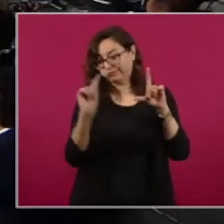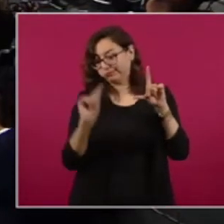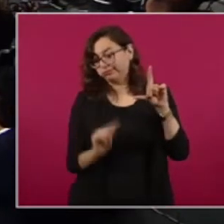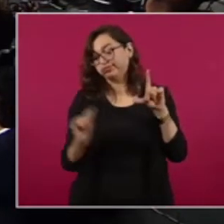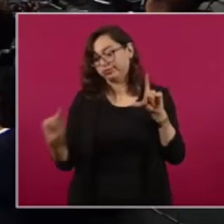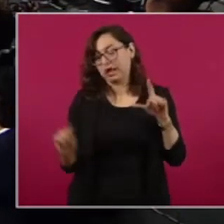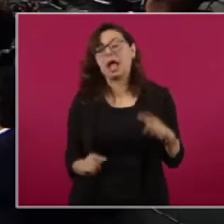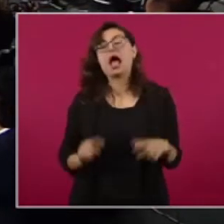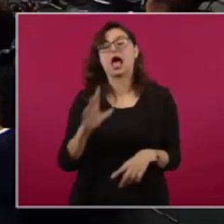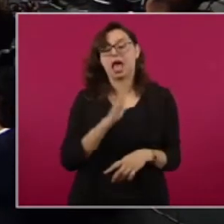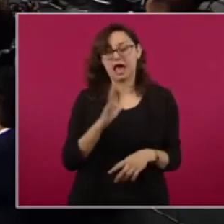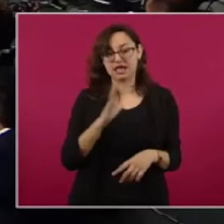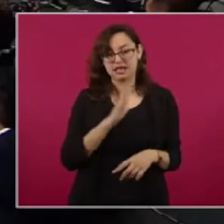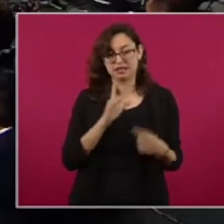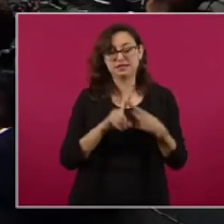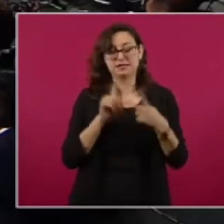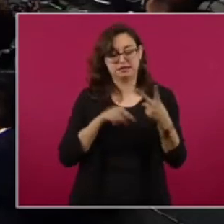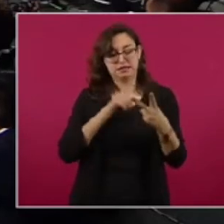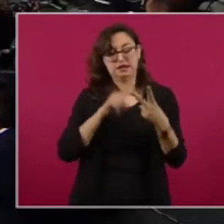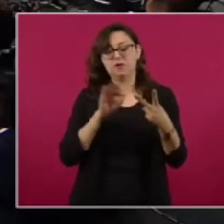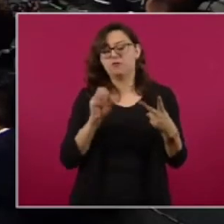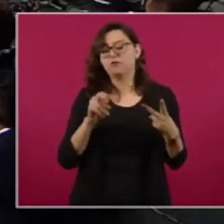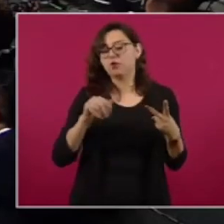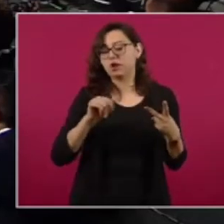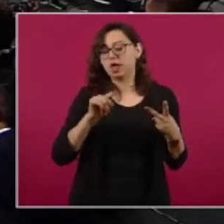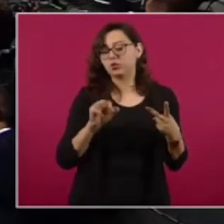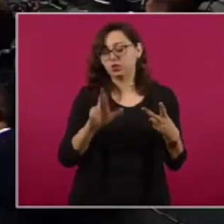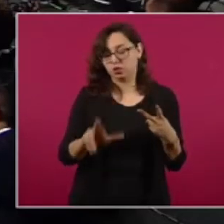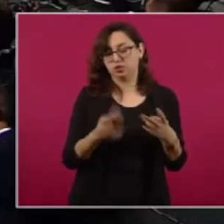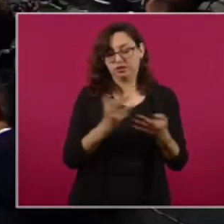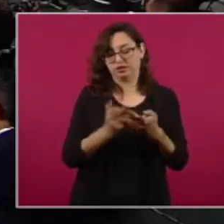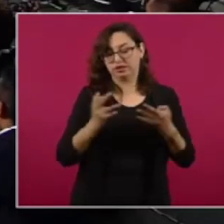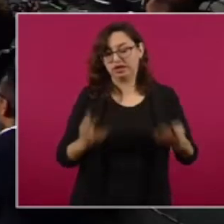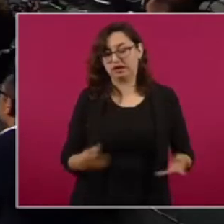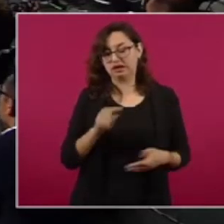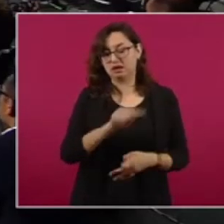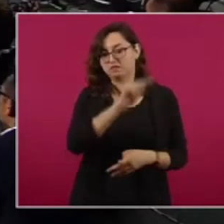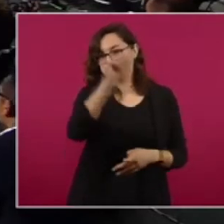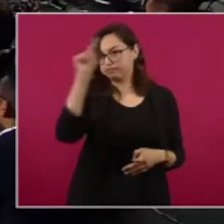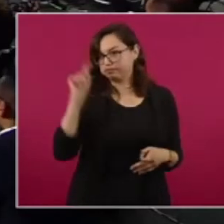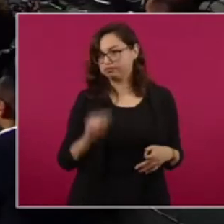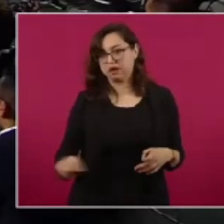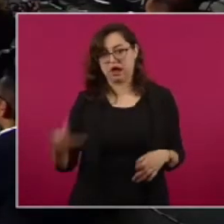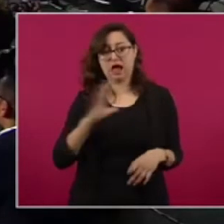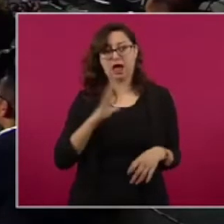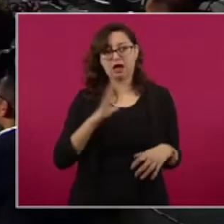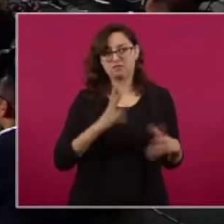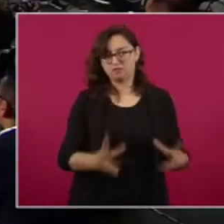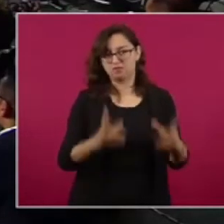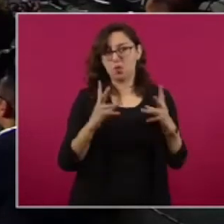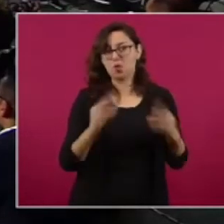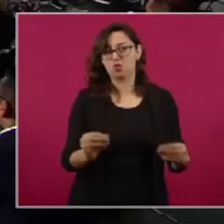y de Fonatur, que son los más codiciados,